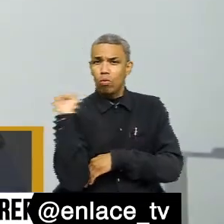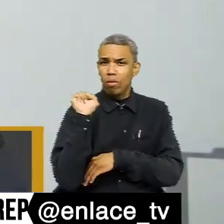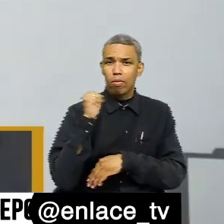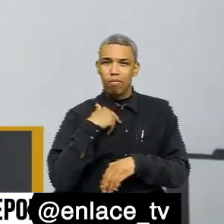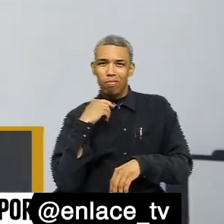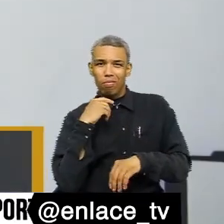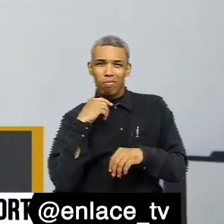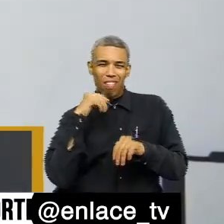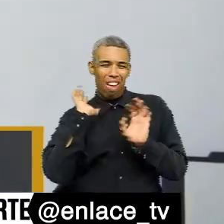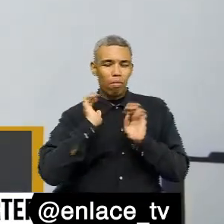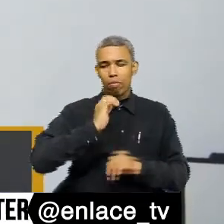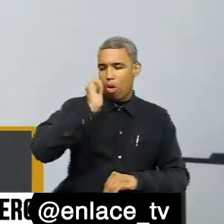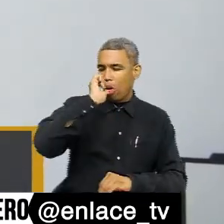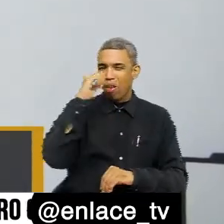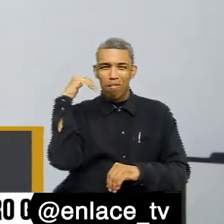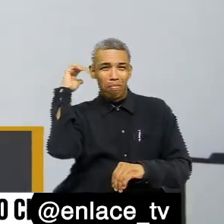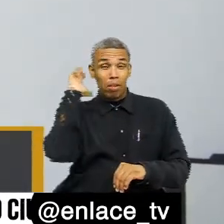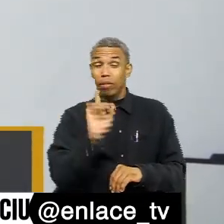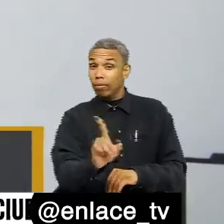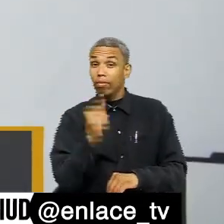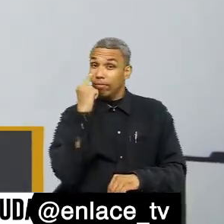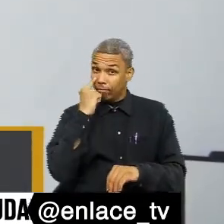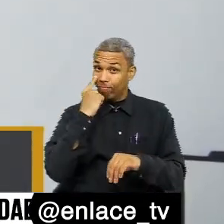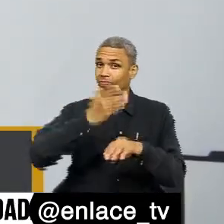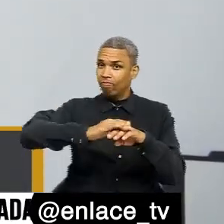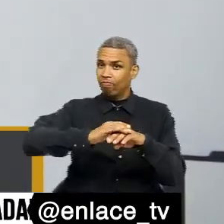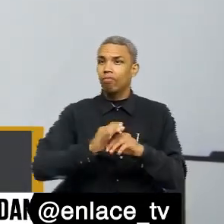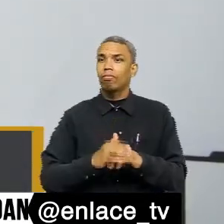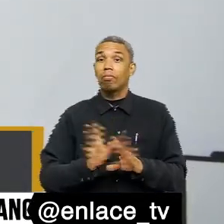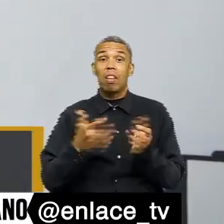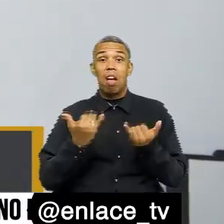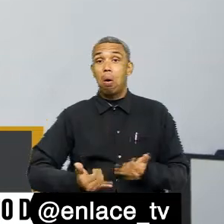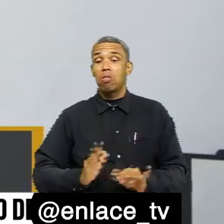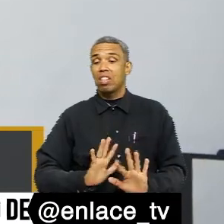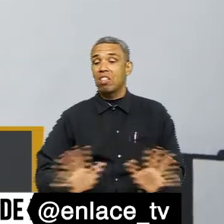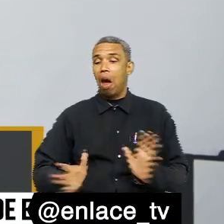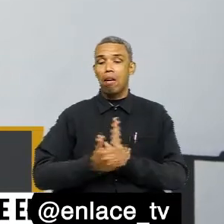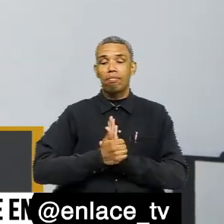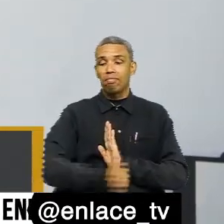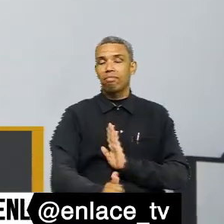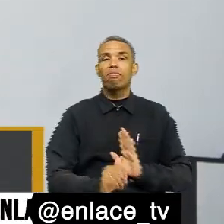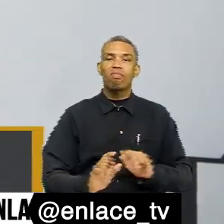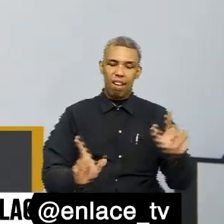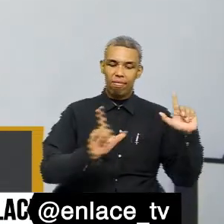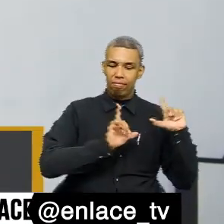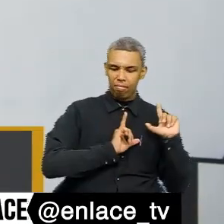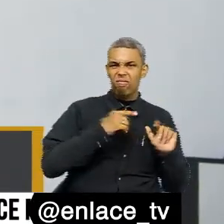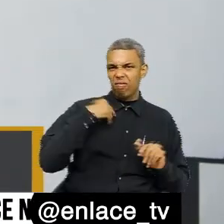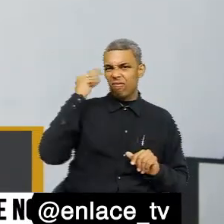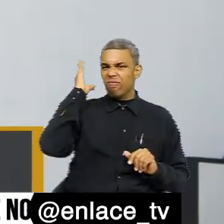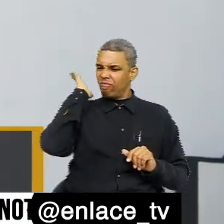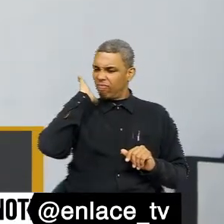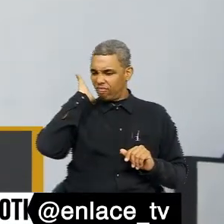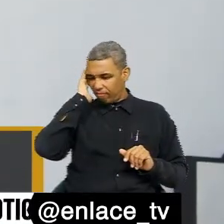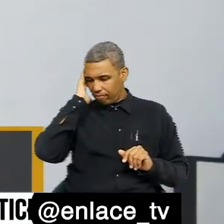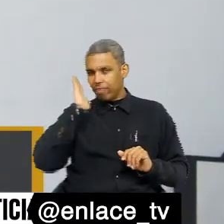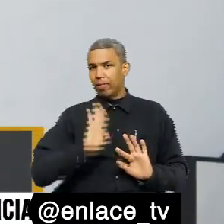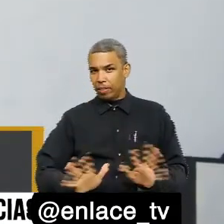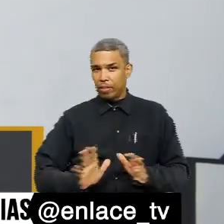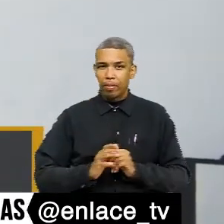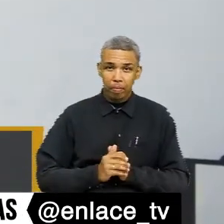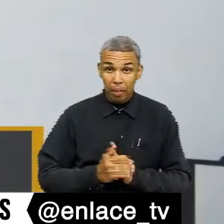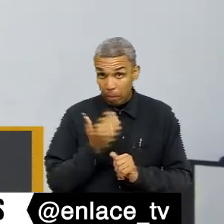vial. Vamos a hacer los controles en las calles para que los abogados que están en proceso